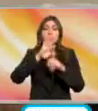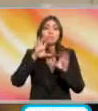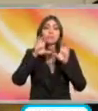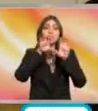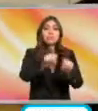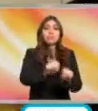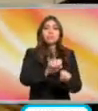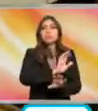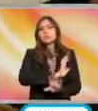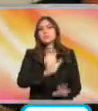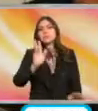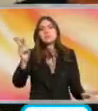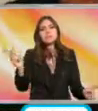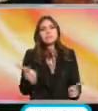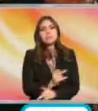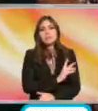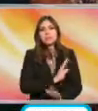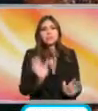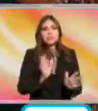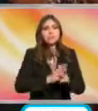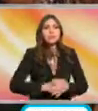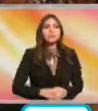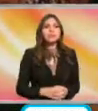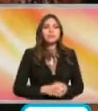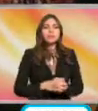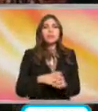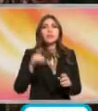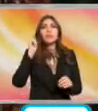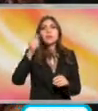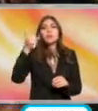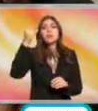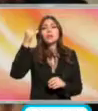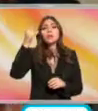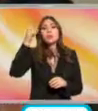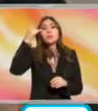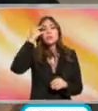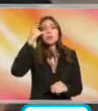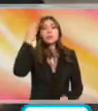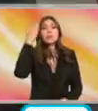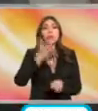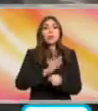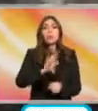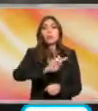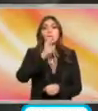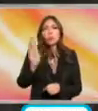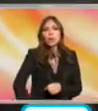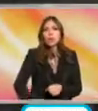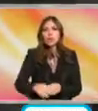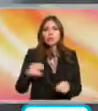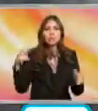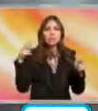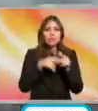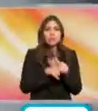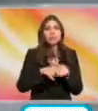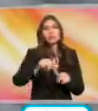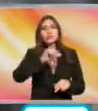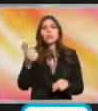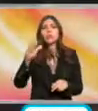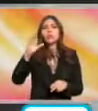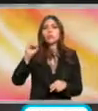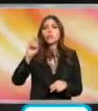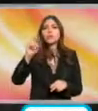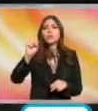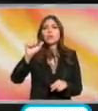a mí no me Vas importa, para con atrás. permiso vas para Claro. atrás, y la piratería se castigaba con la muerte. Esto de los corsarios también se usaba